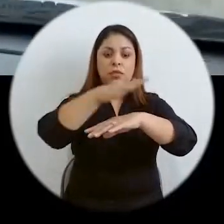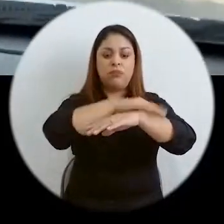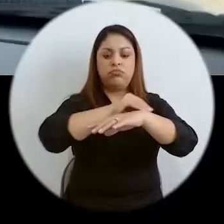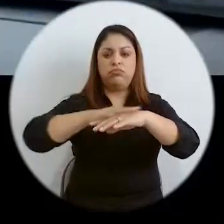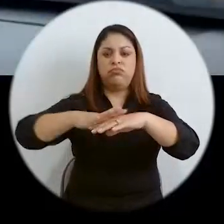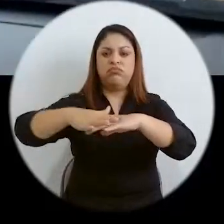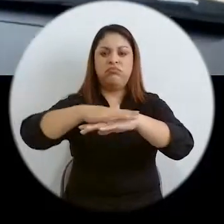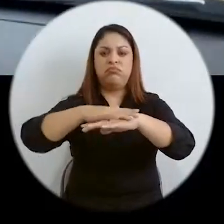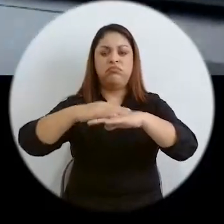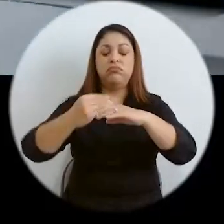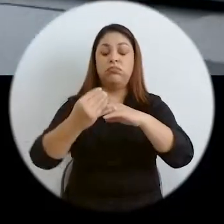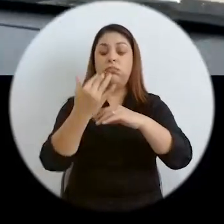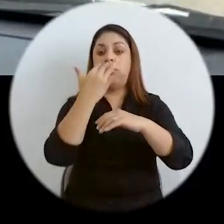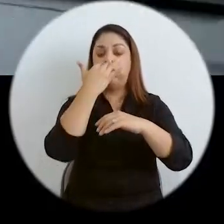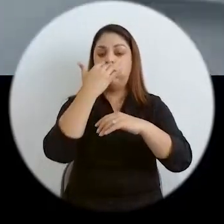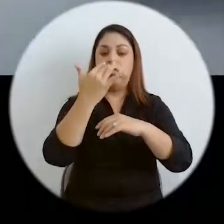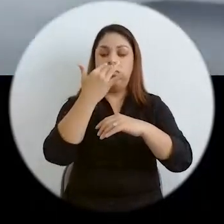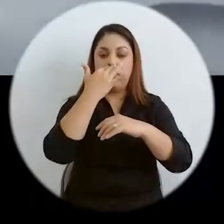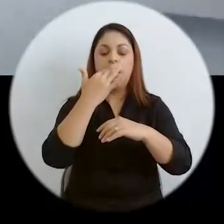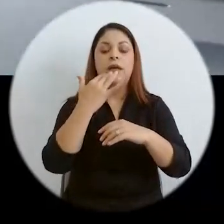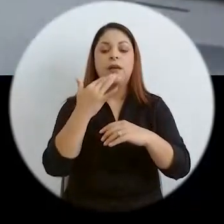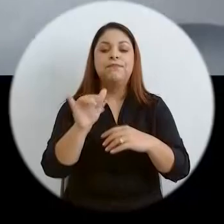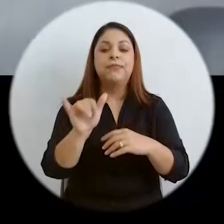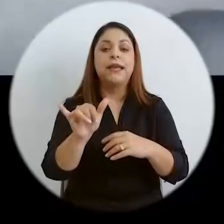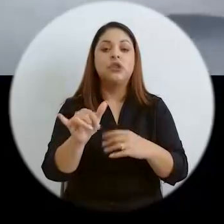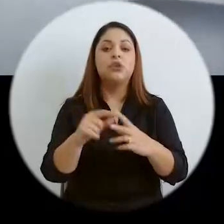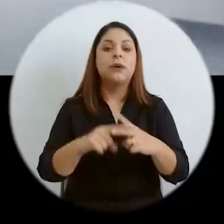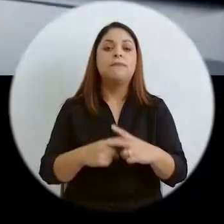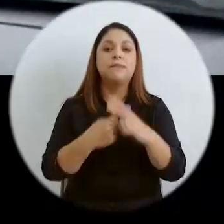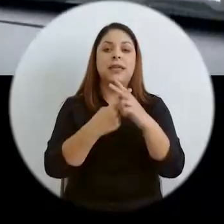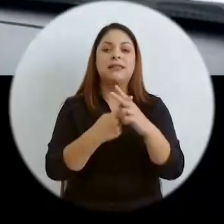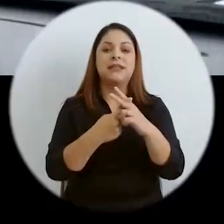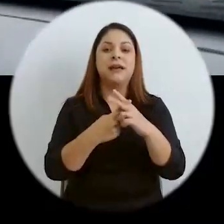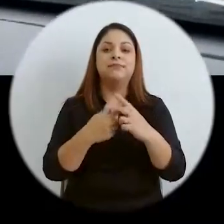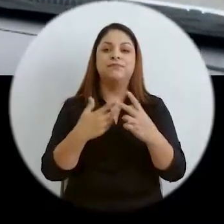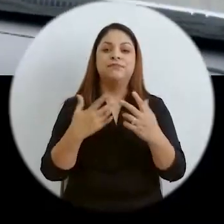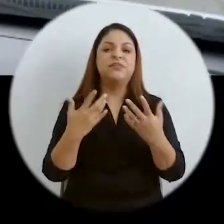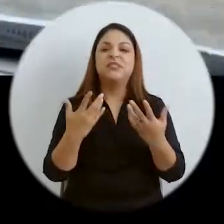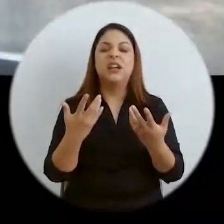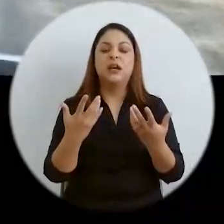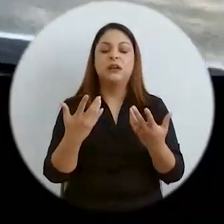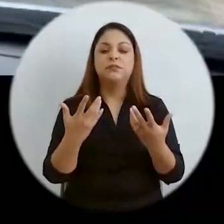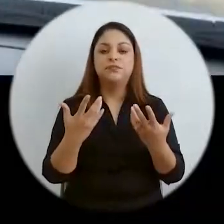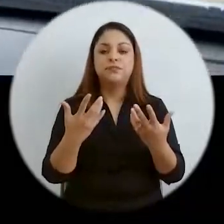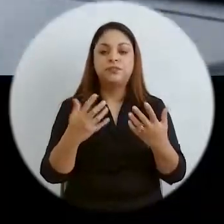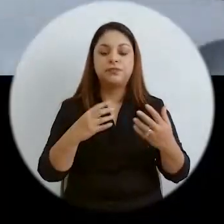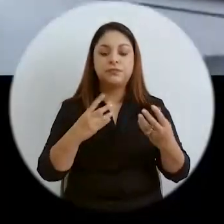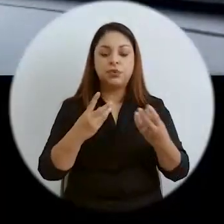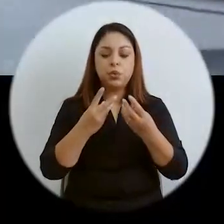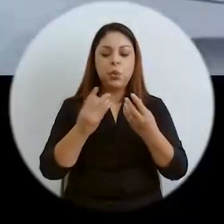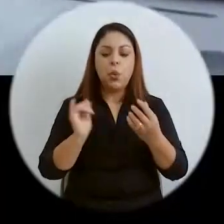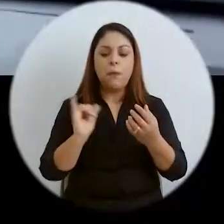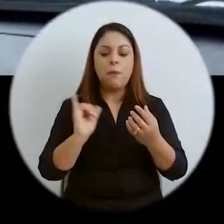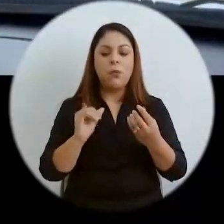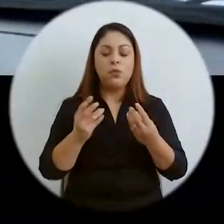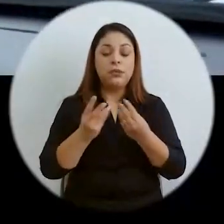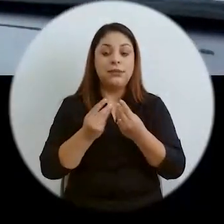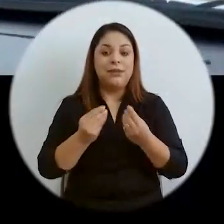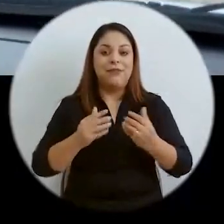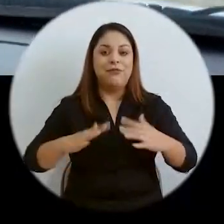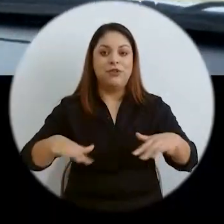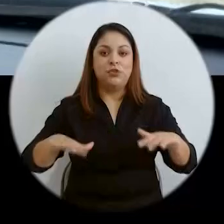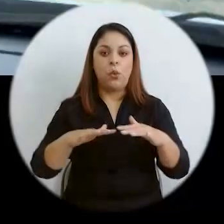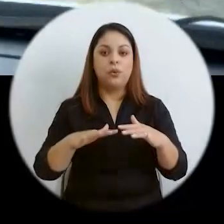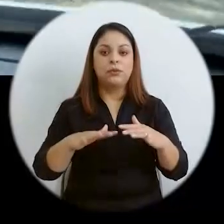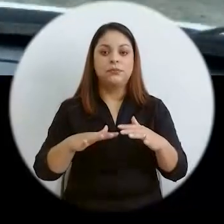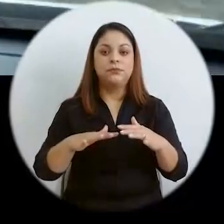las montañas, empieza a generar un territorio. Y ese territorio se activa en el momento en